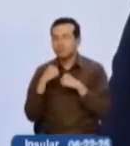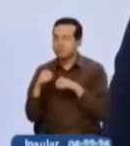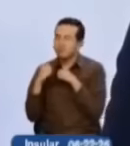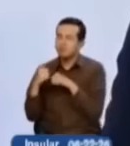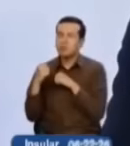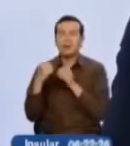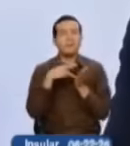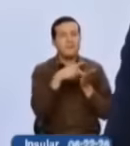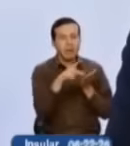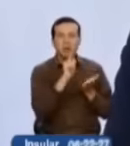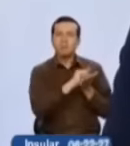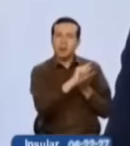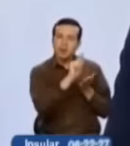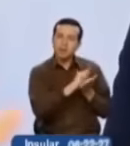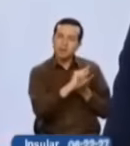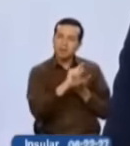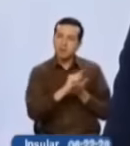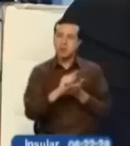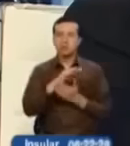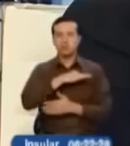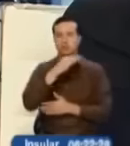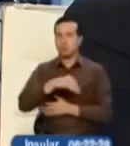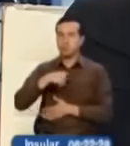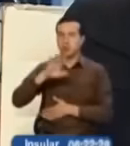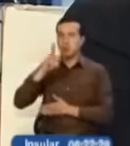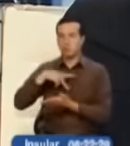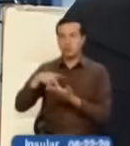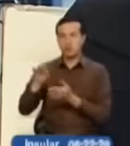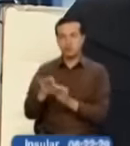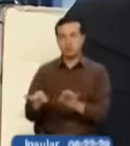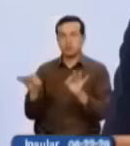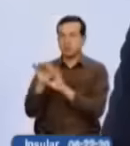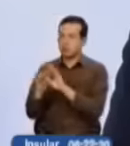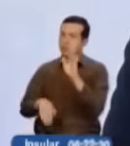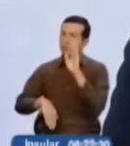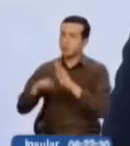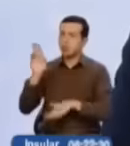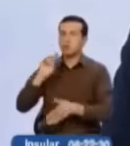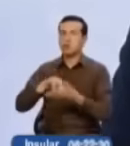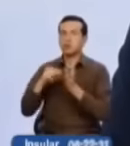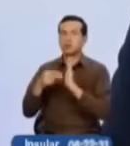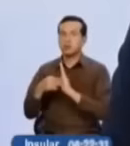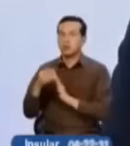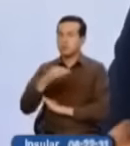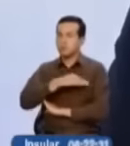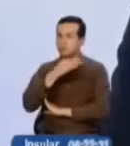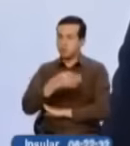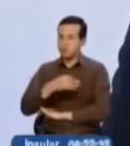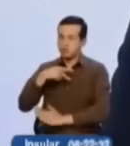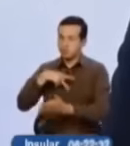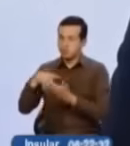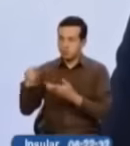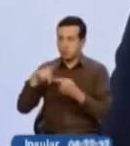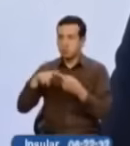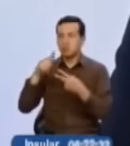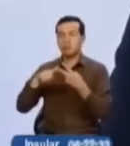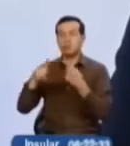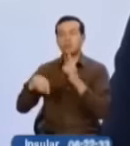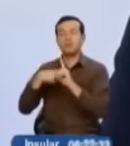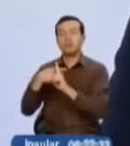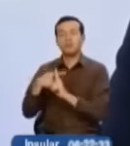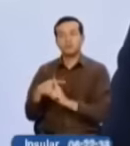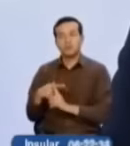de poder desarrollar su negocio. O sea, la moral de pago confianza es más importante. Correcto, lo que se llama como moral de pago, junto con otros